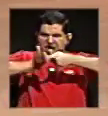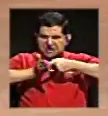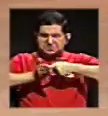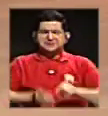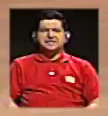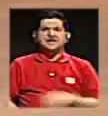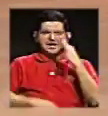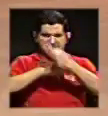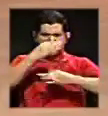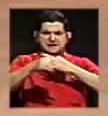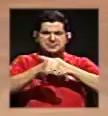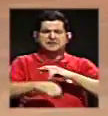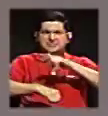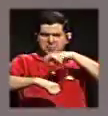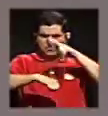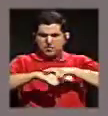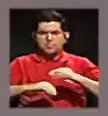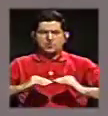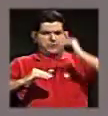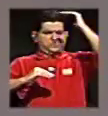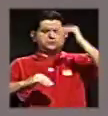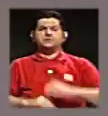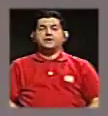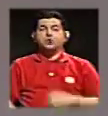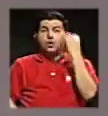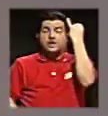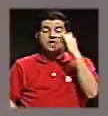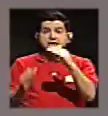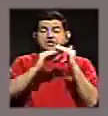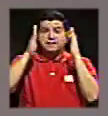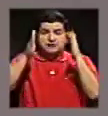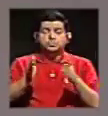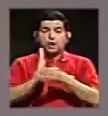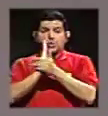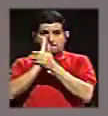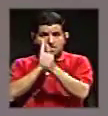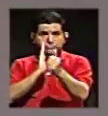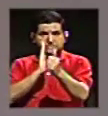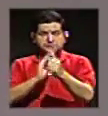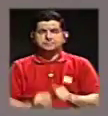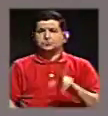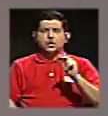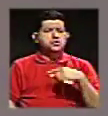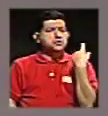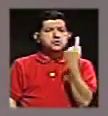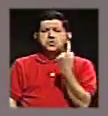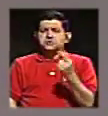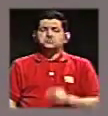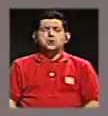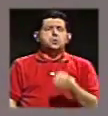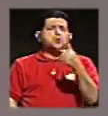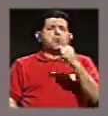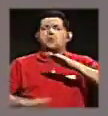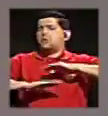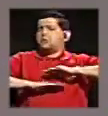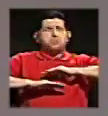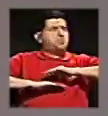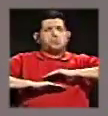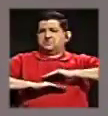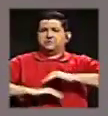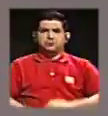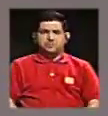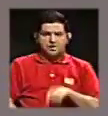republicana mucho mayor una noción de ciudadanía más potente que no se conforman con poco y que